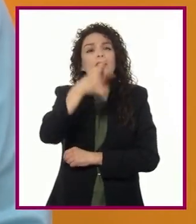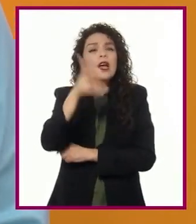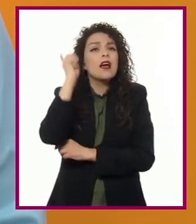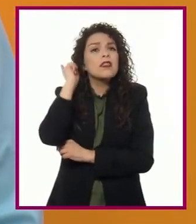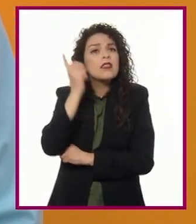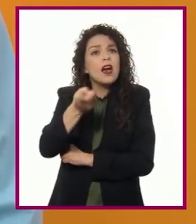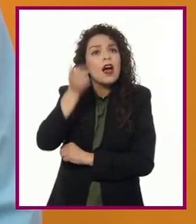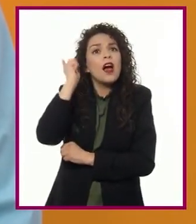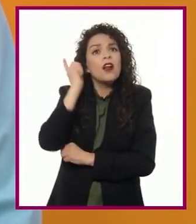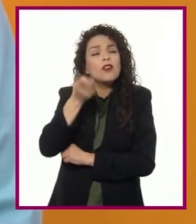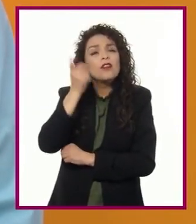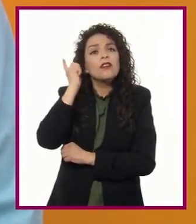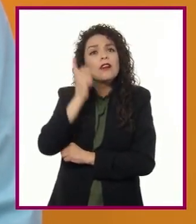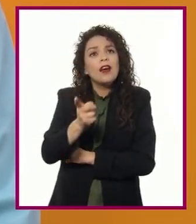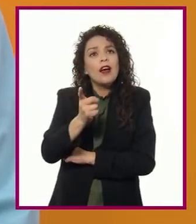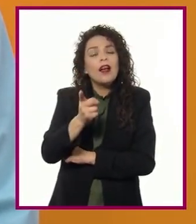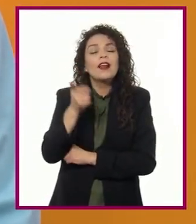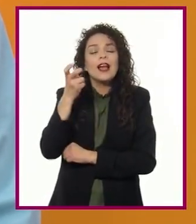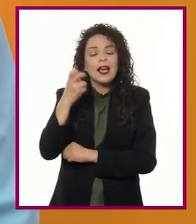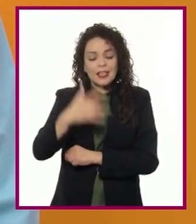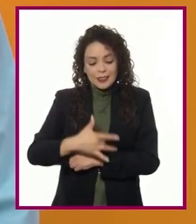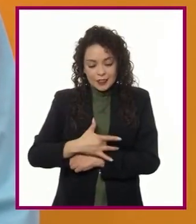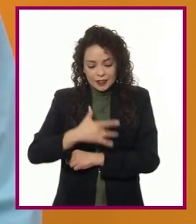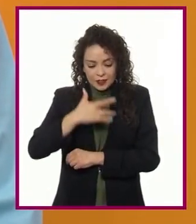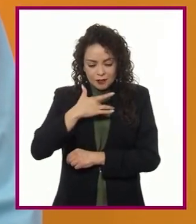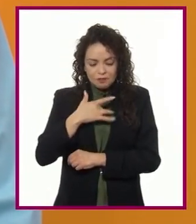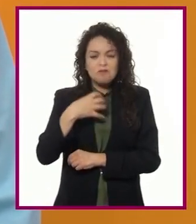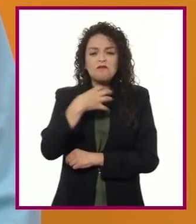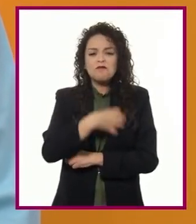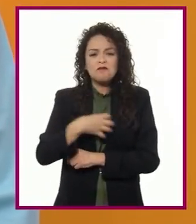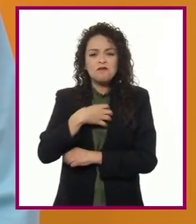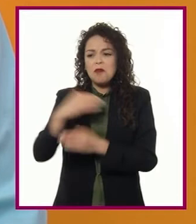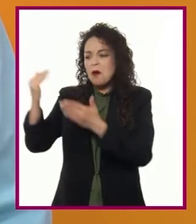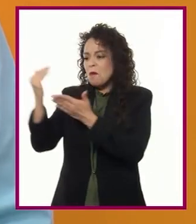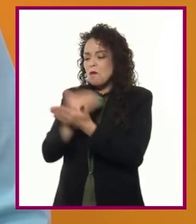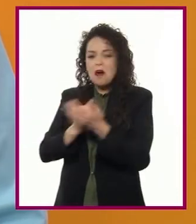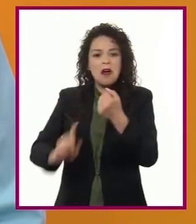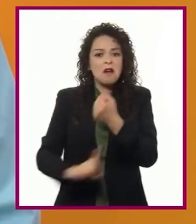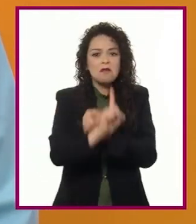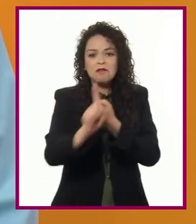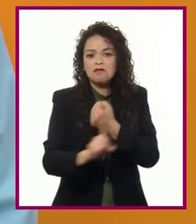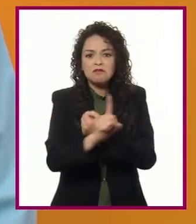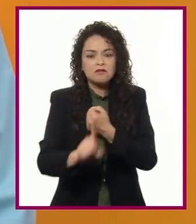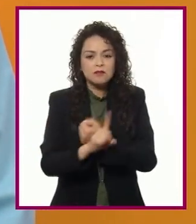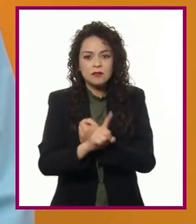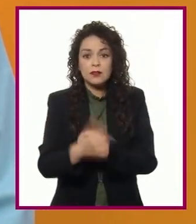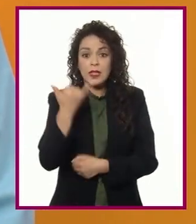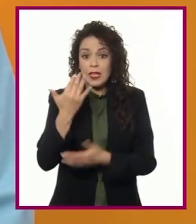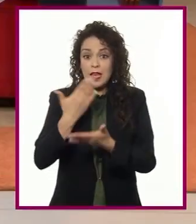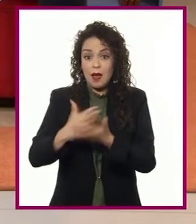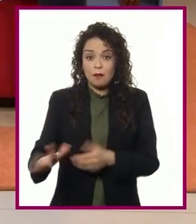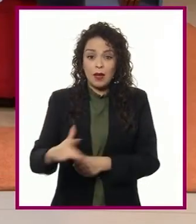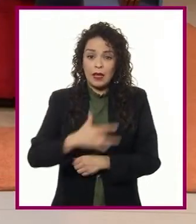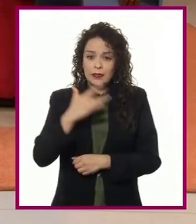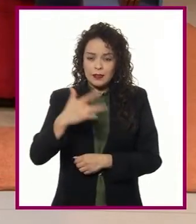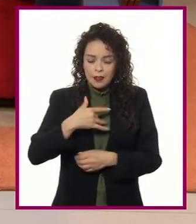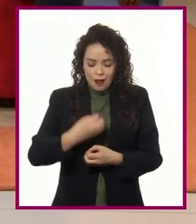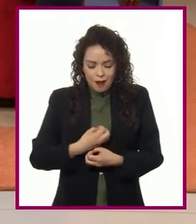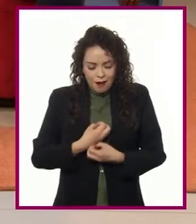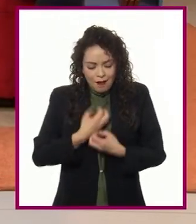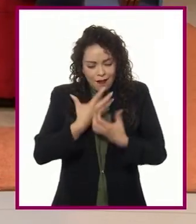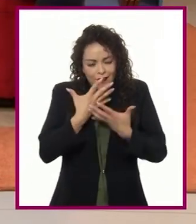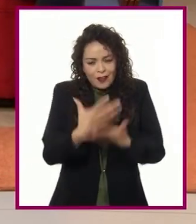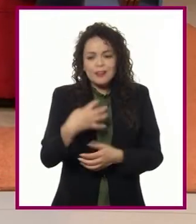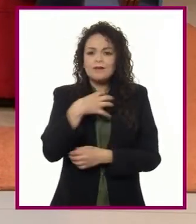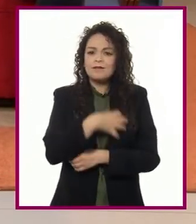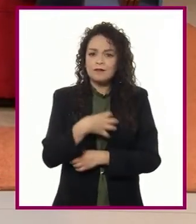en aquel árbol refugio a sus problemas, además de muchos momentos de inspiración. Pero